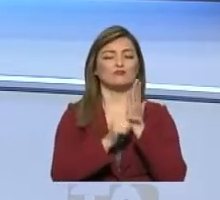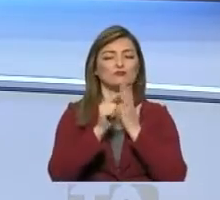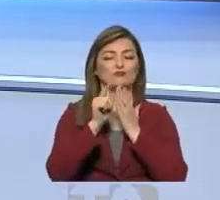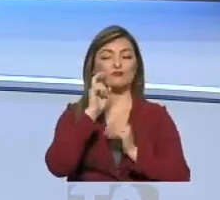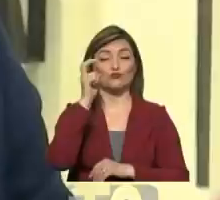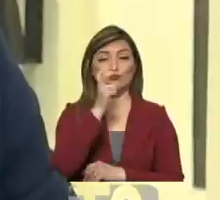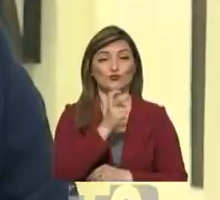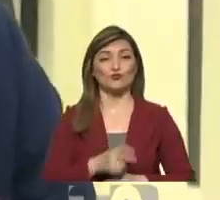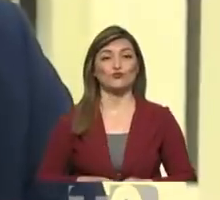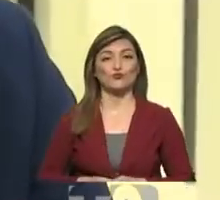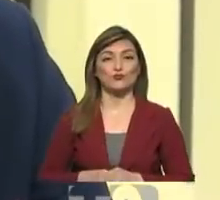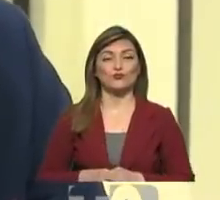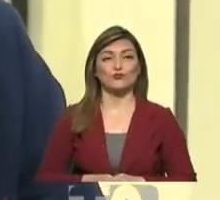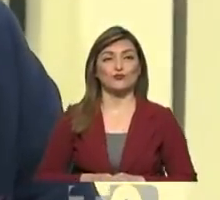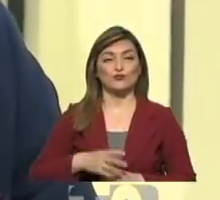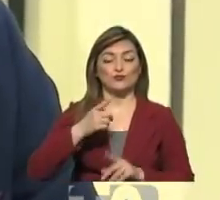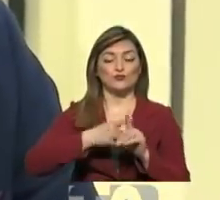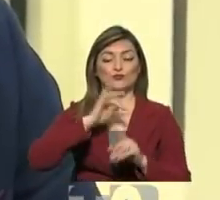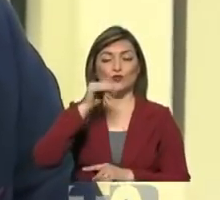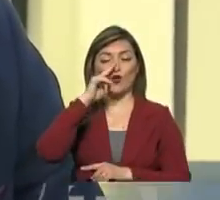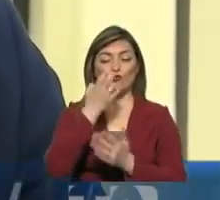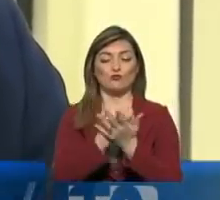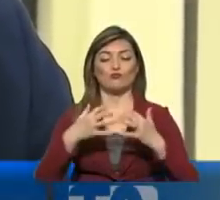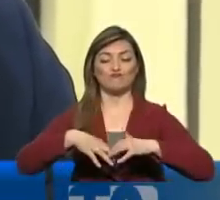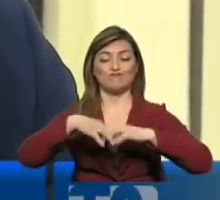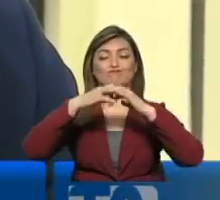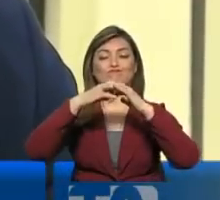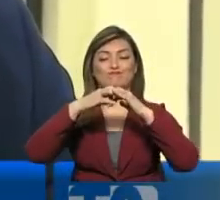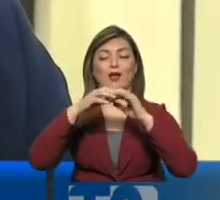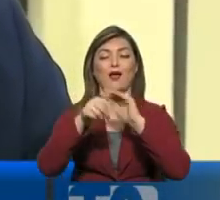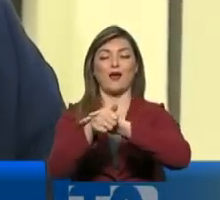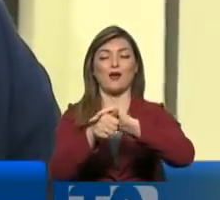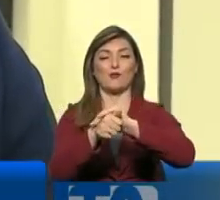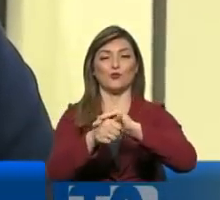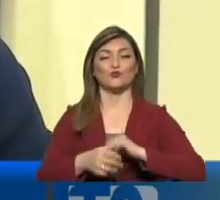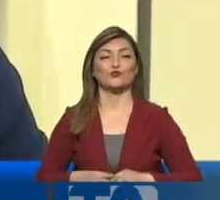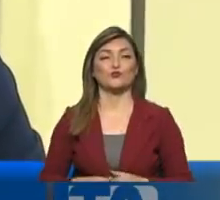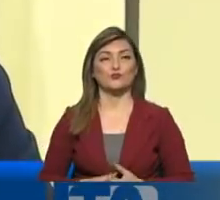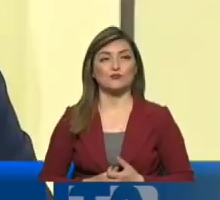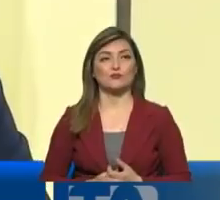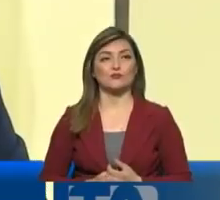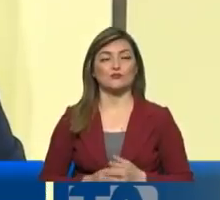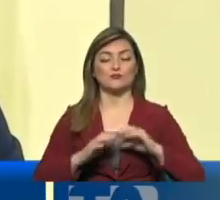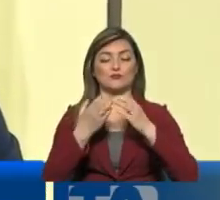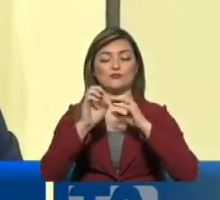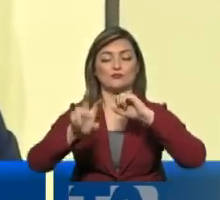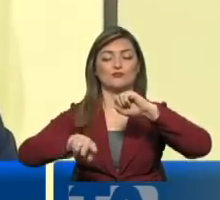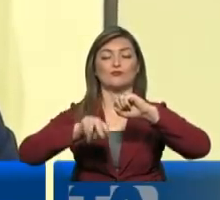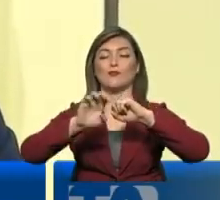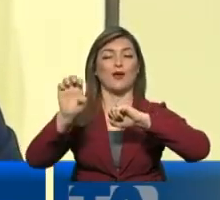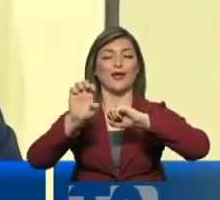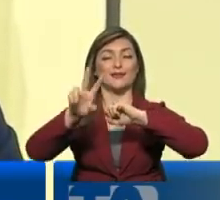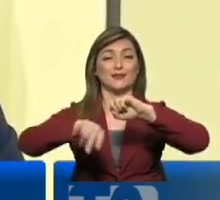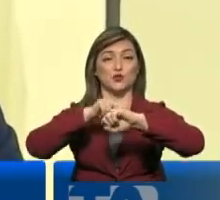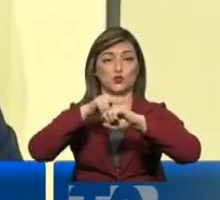Olsen. Junio es el mes de la reactivación económica para Galápagos. El COE Nacional